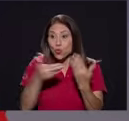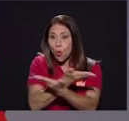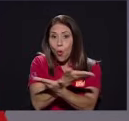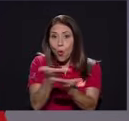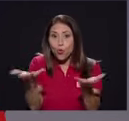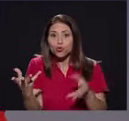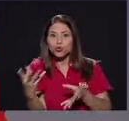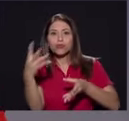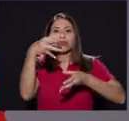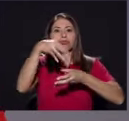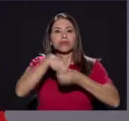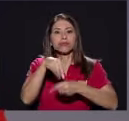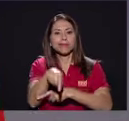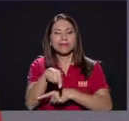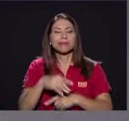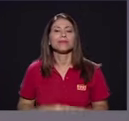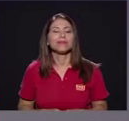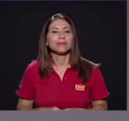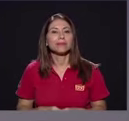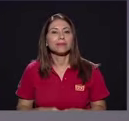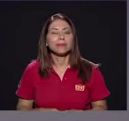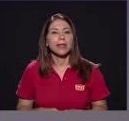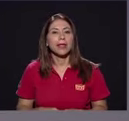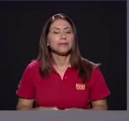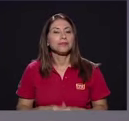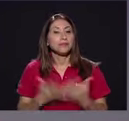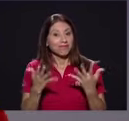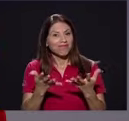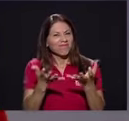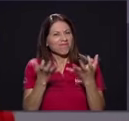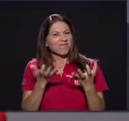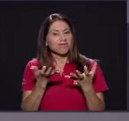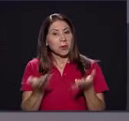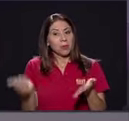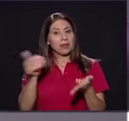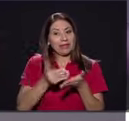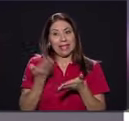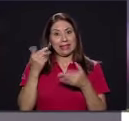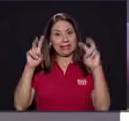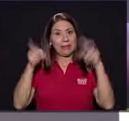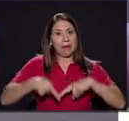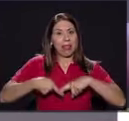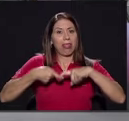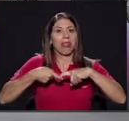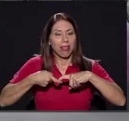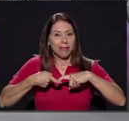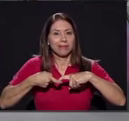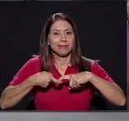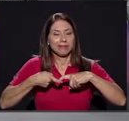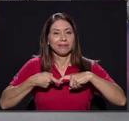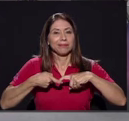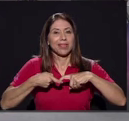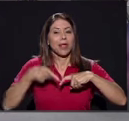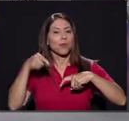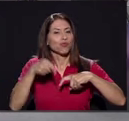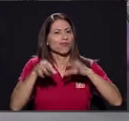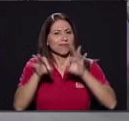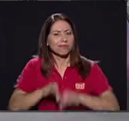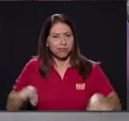nos involucra a todos y todas los ciudadanos. Quería retomar el tema que dejamos pendiente del bloque